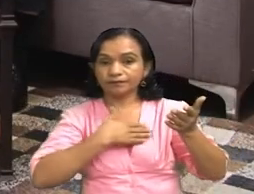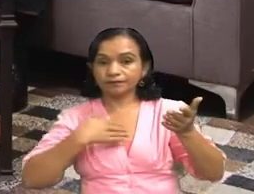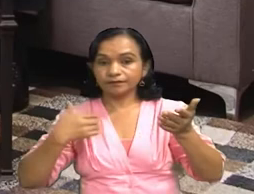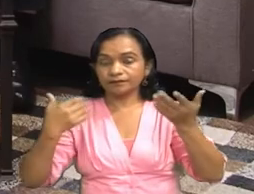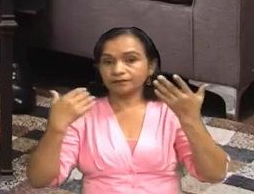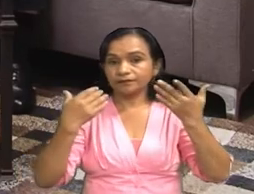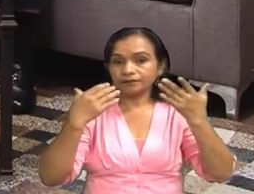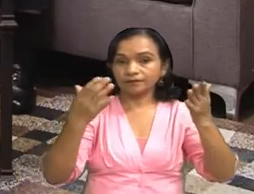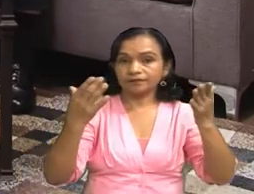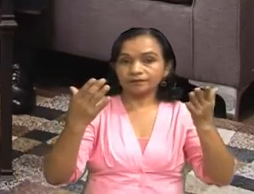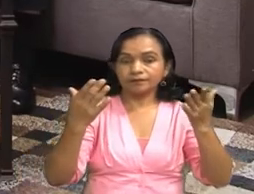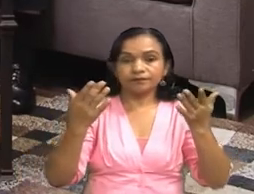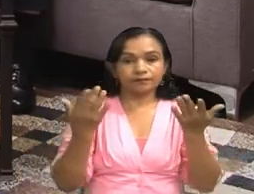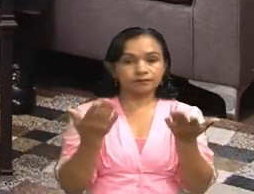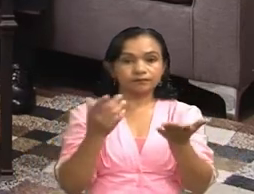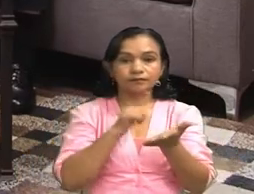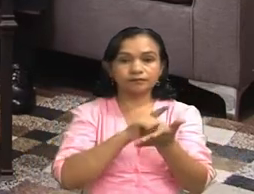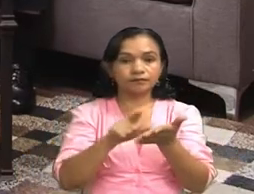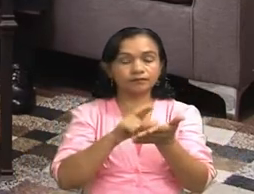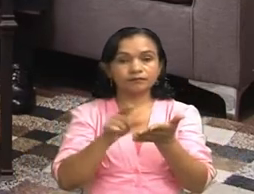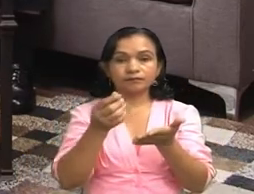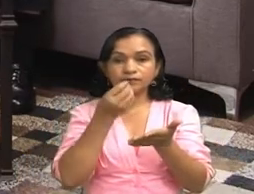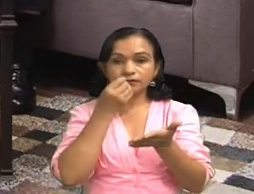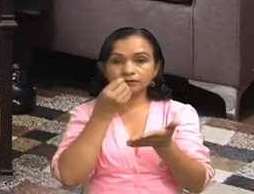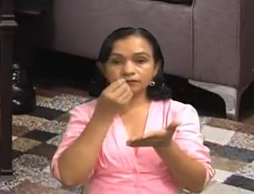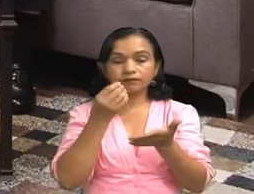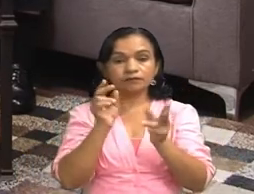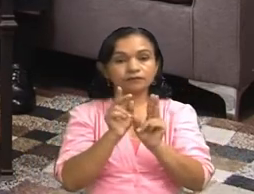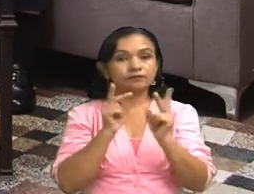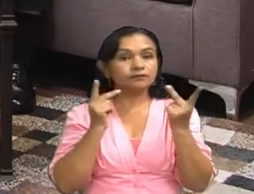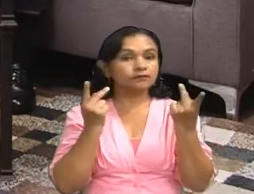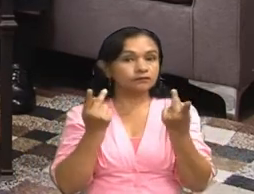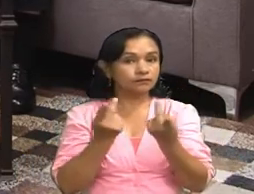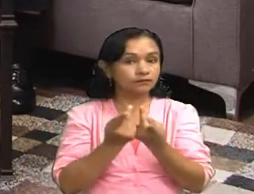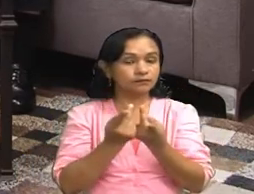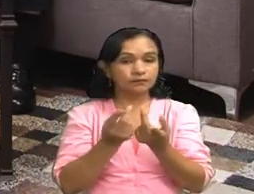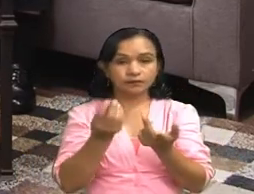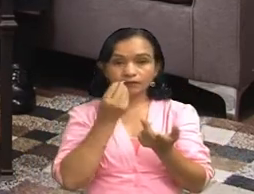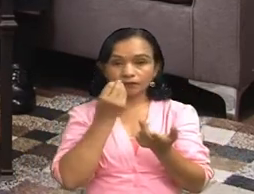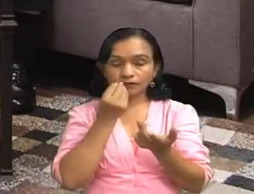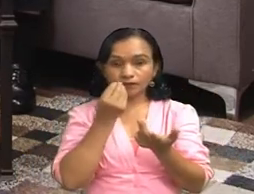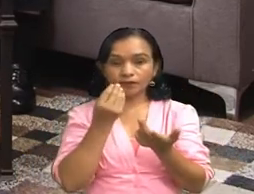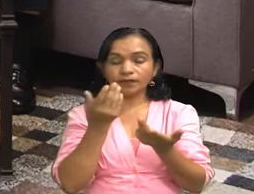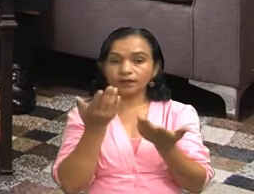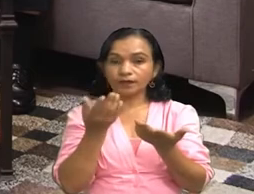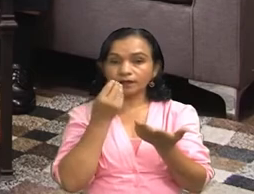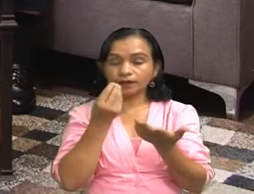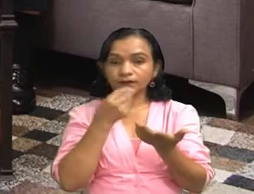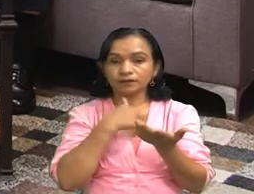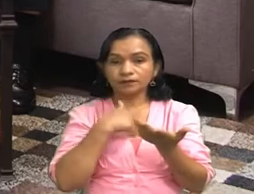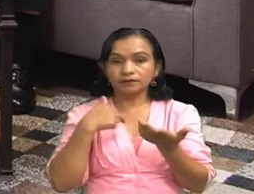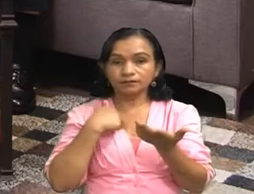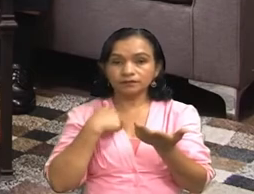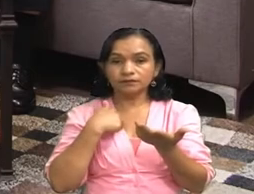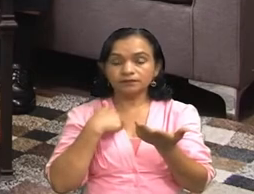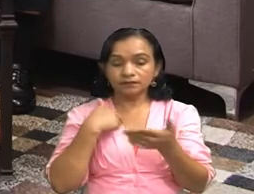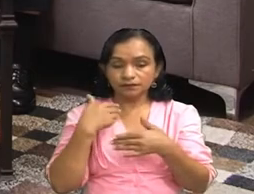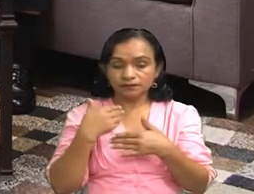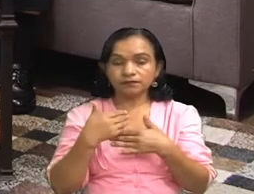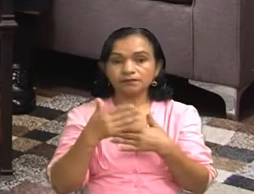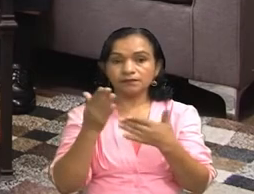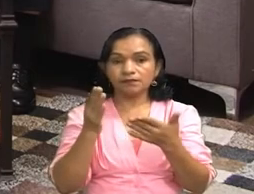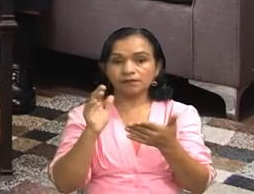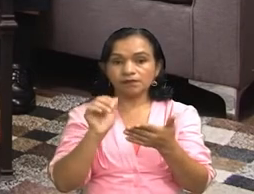productividad, pero también la inocuidad, ¿no? De los alimentos de nuestro pueblo y también los alimentos que ingieren, también el acto ganadero,